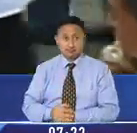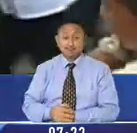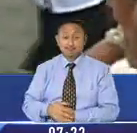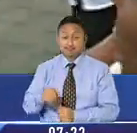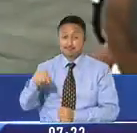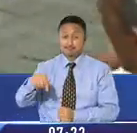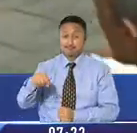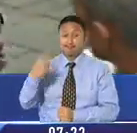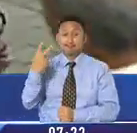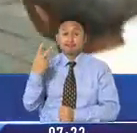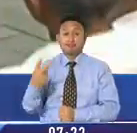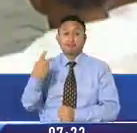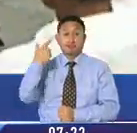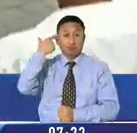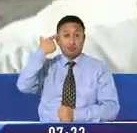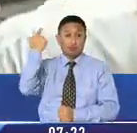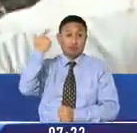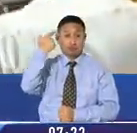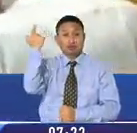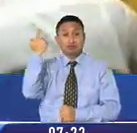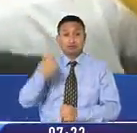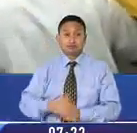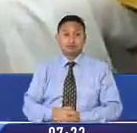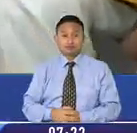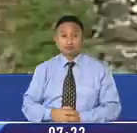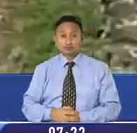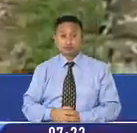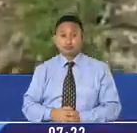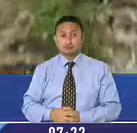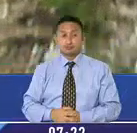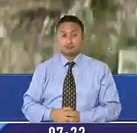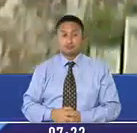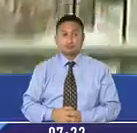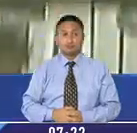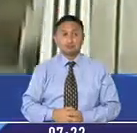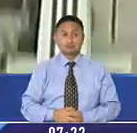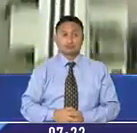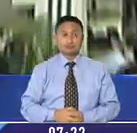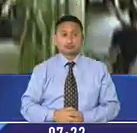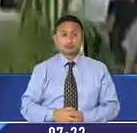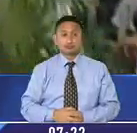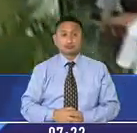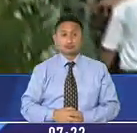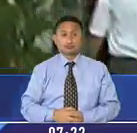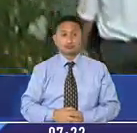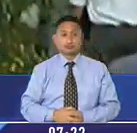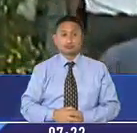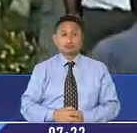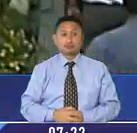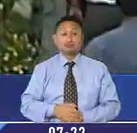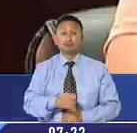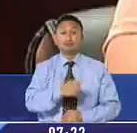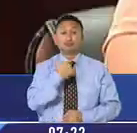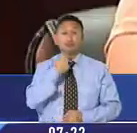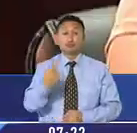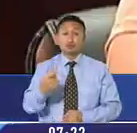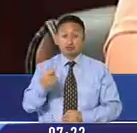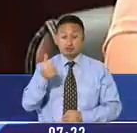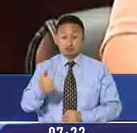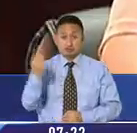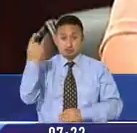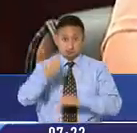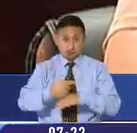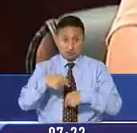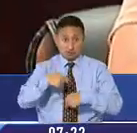con 2 impactos de bala en la cabeza, uno en la espalda y otro en el tórax. Ese mismo día, Rodríguez tenía pensado renunciar a